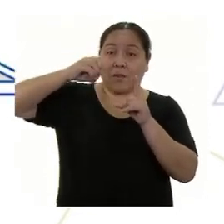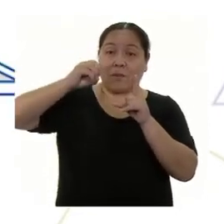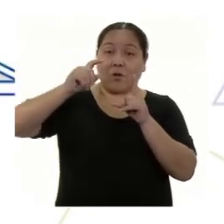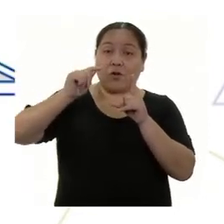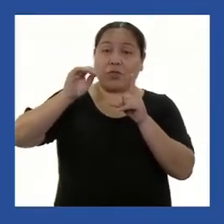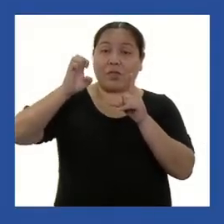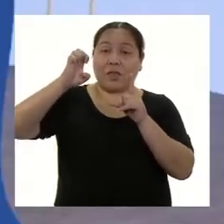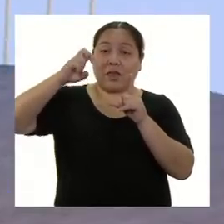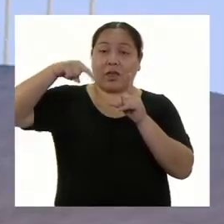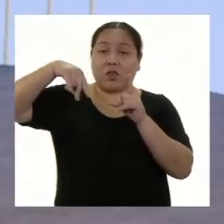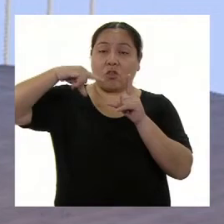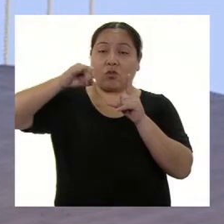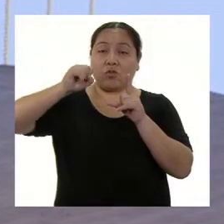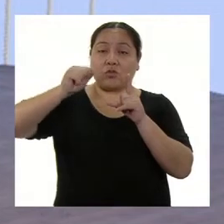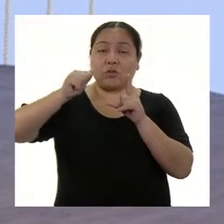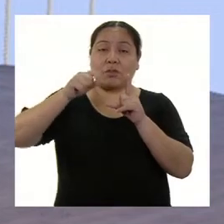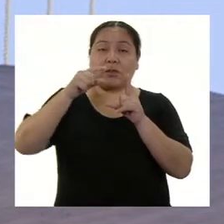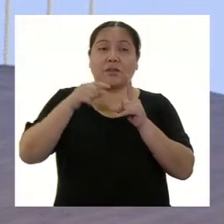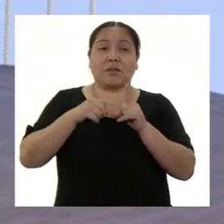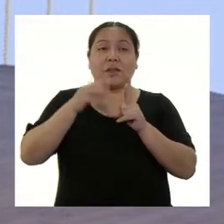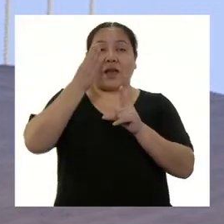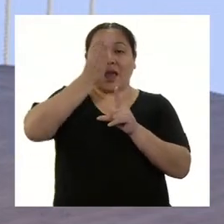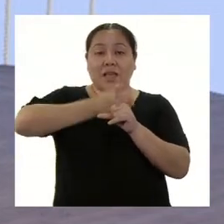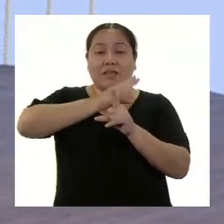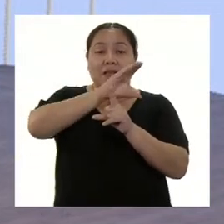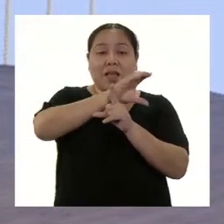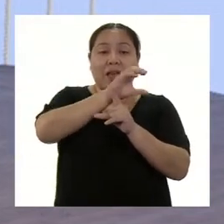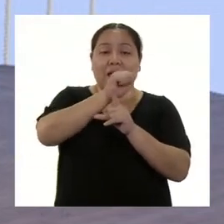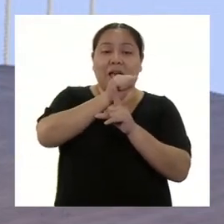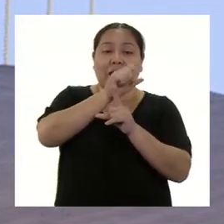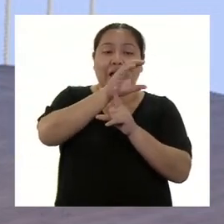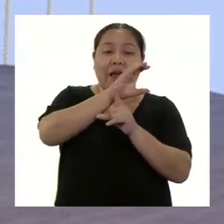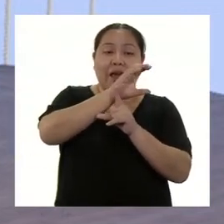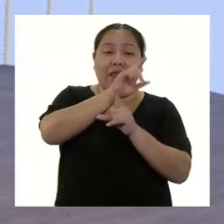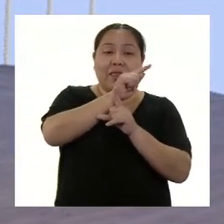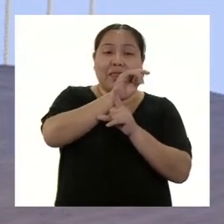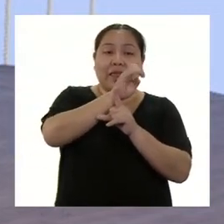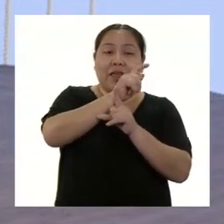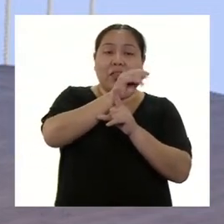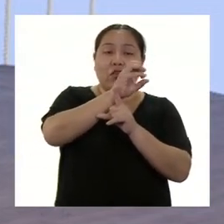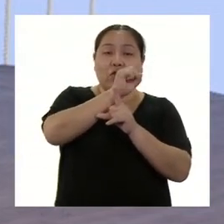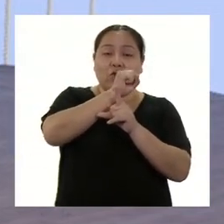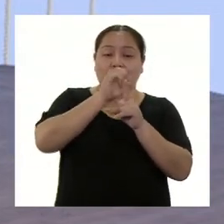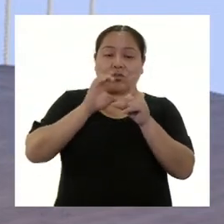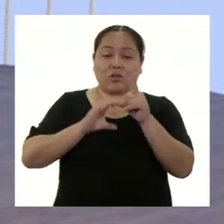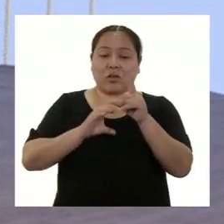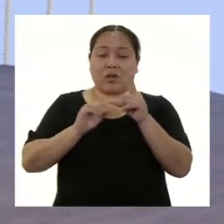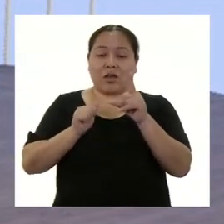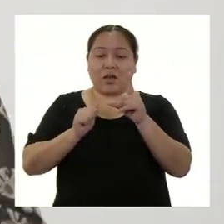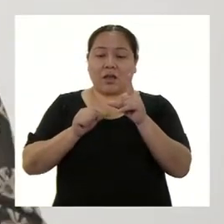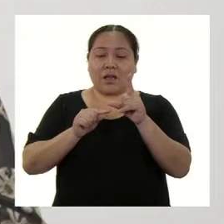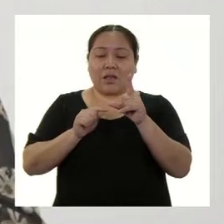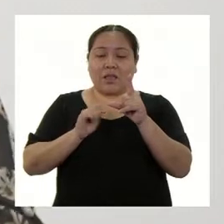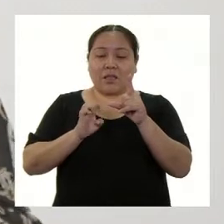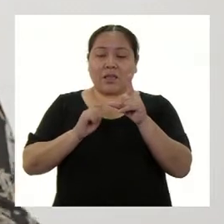Claro, ya lo recordé. Y los catetos son los lados que forman el ángulo recto del triángulo rectángulo.